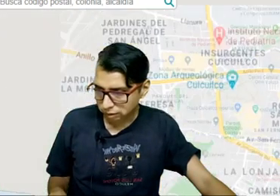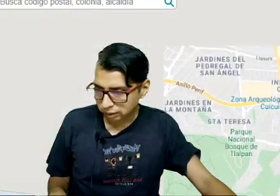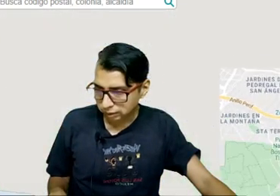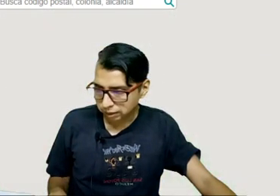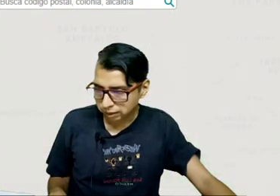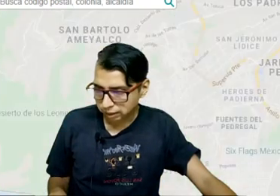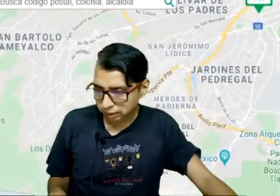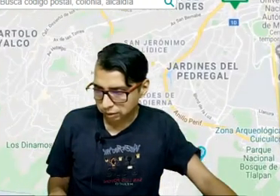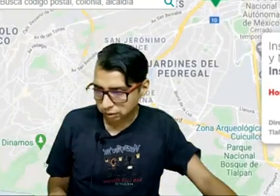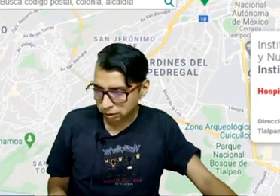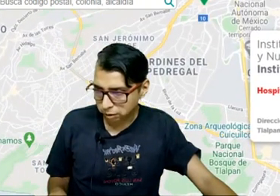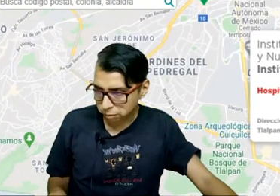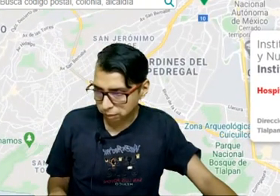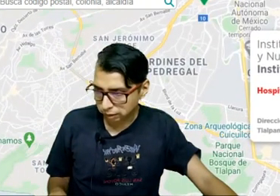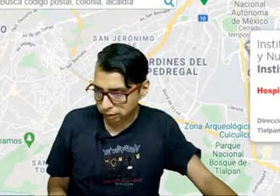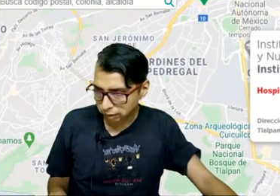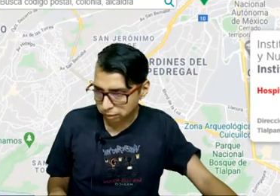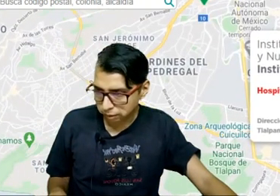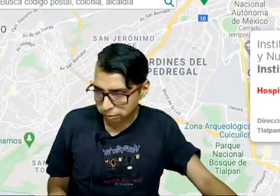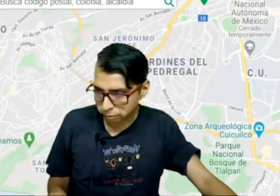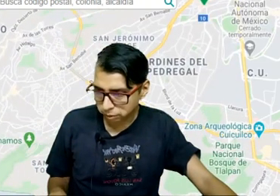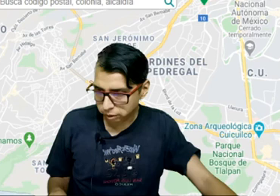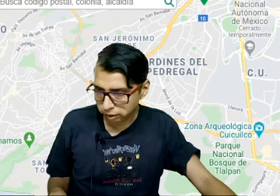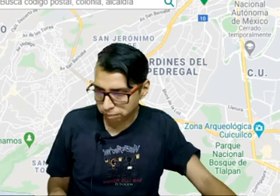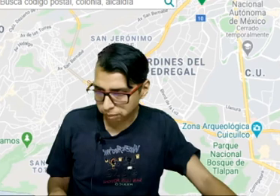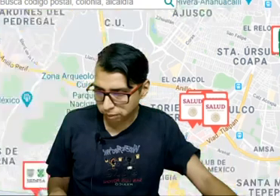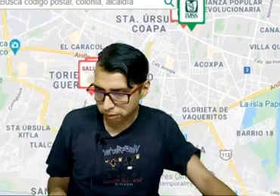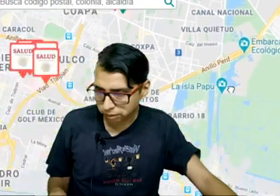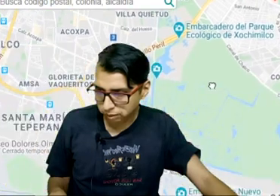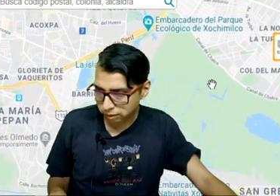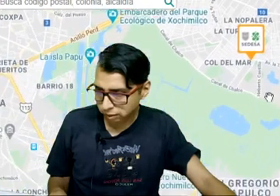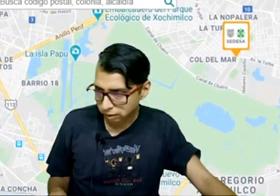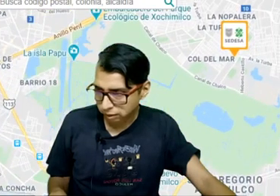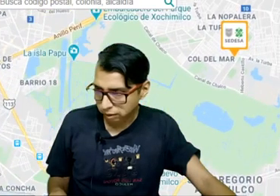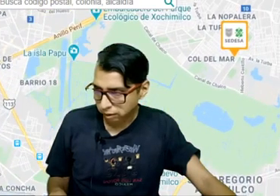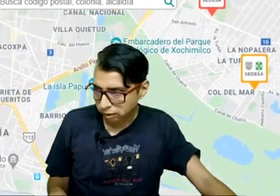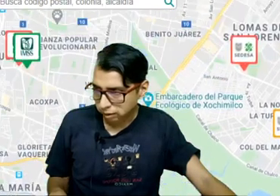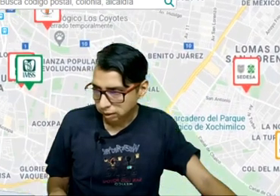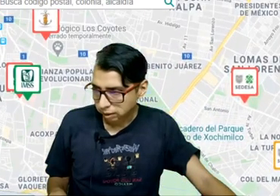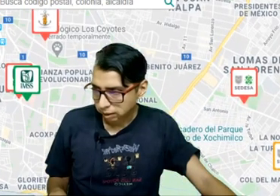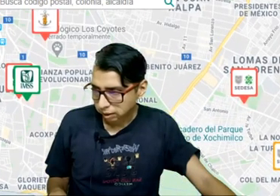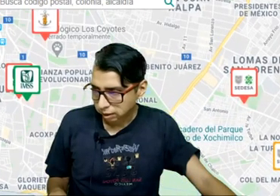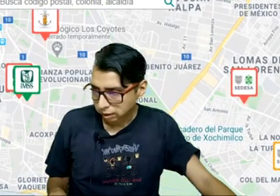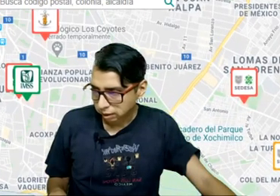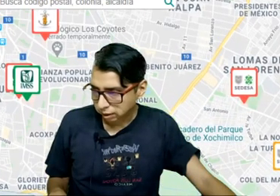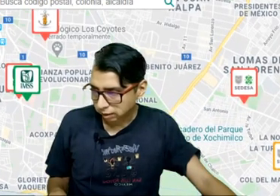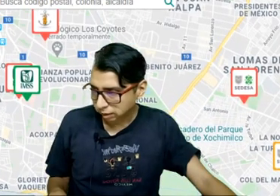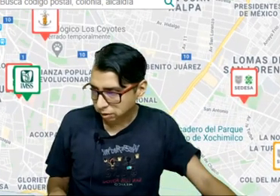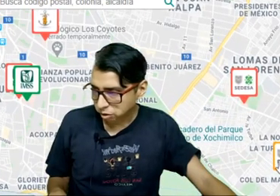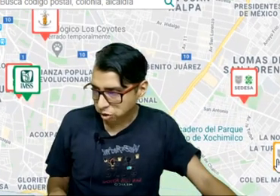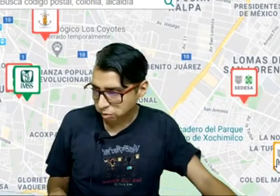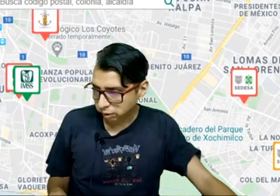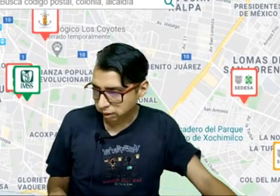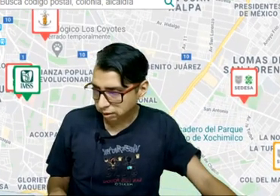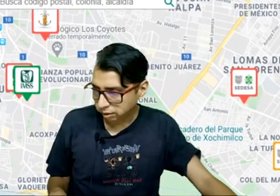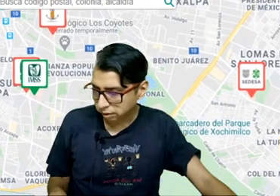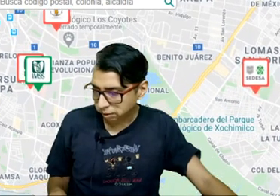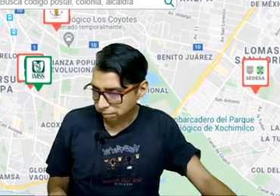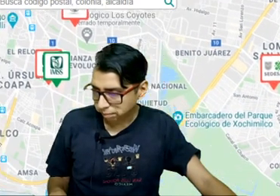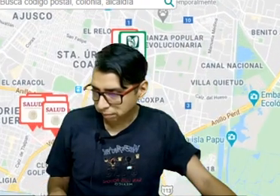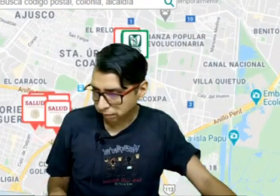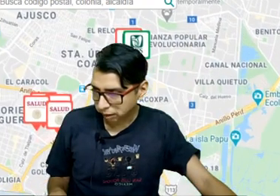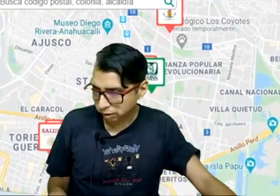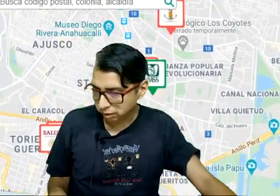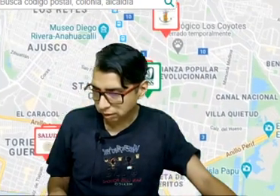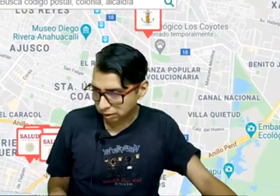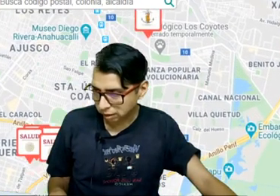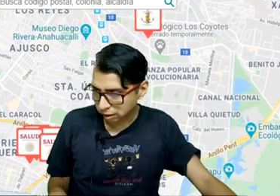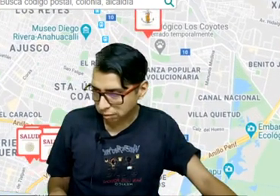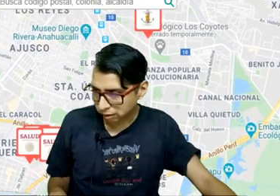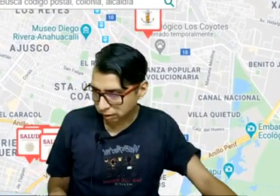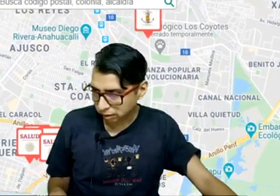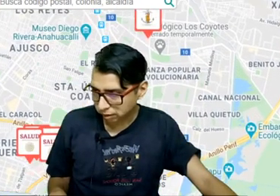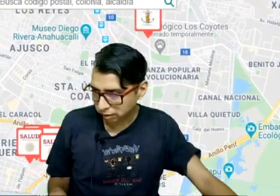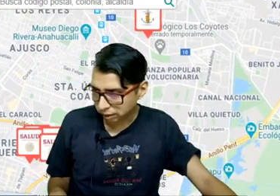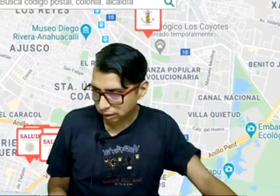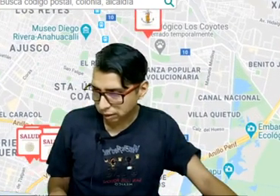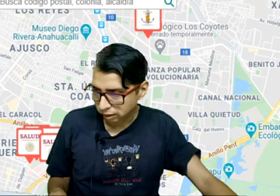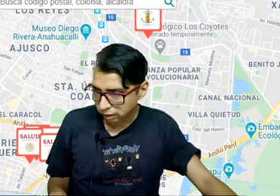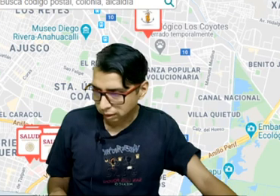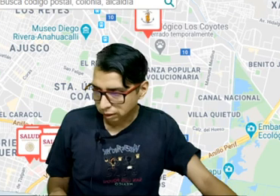pero ya están llenas los hospitales vamos por ejemplo aquí en xochimilco bueno este es